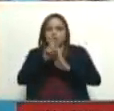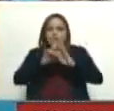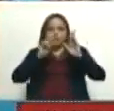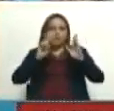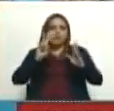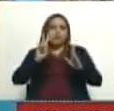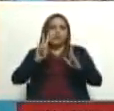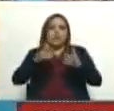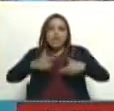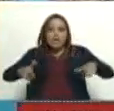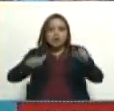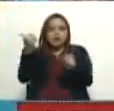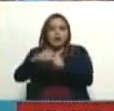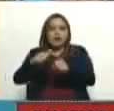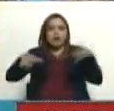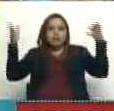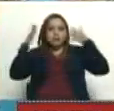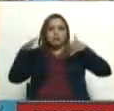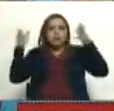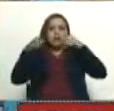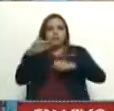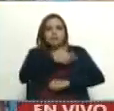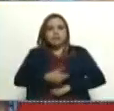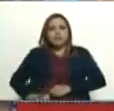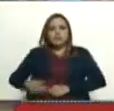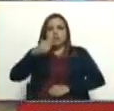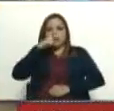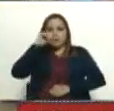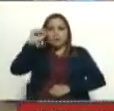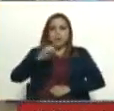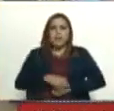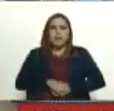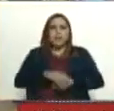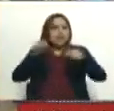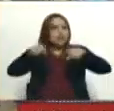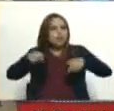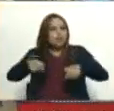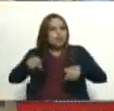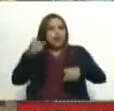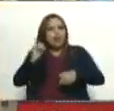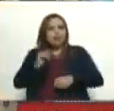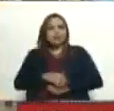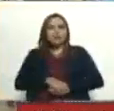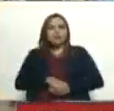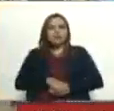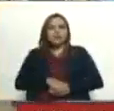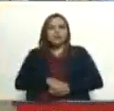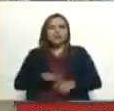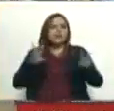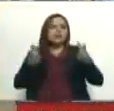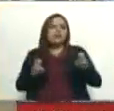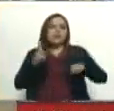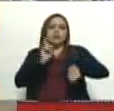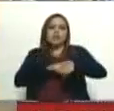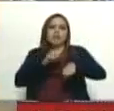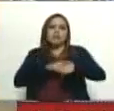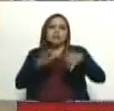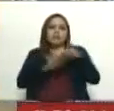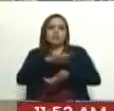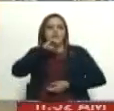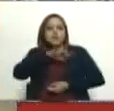lago de Maracaibo, ordenado por el presidente de la República, Nicolás Maduro Moros, y que hoy marca entonces una nueva etapa de la